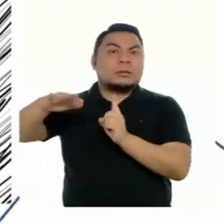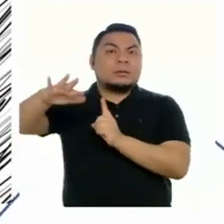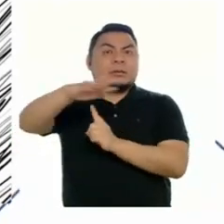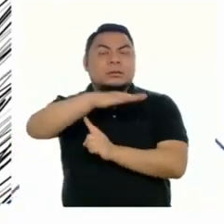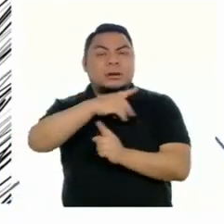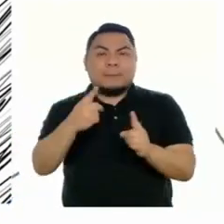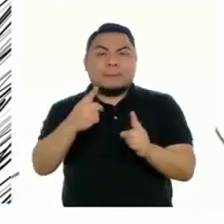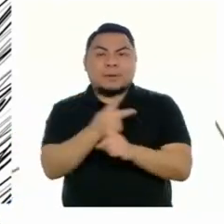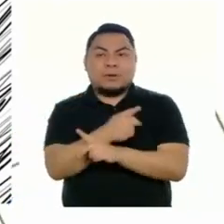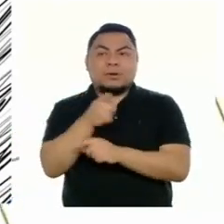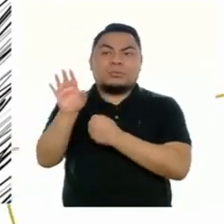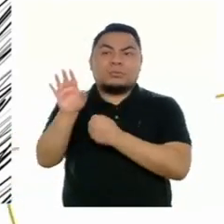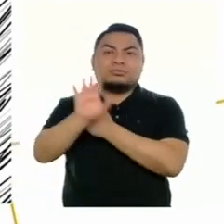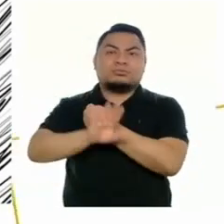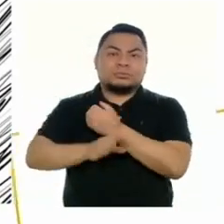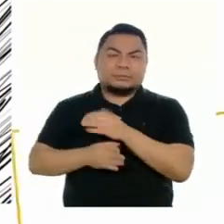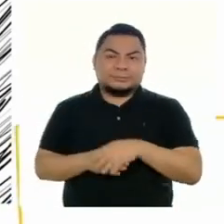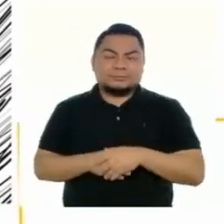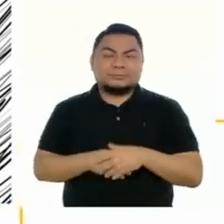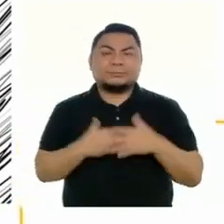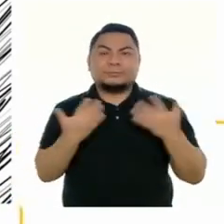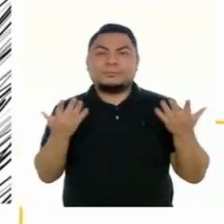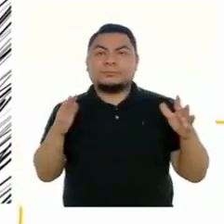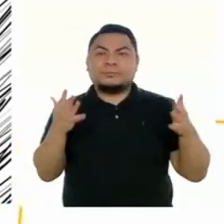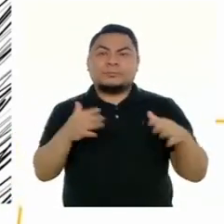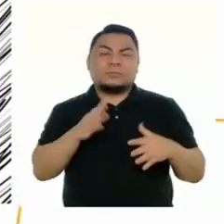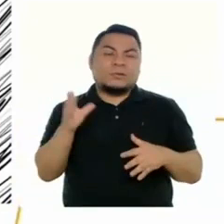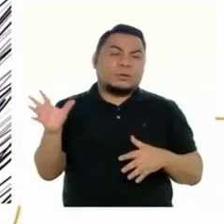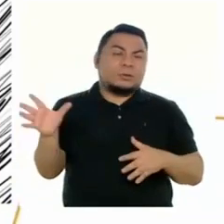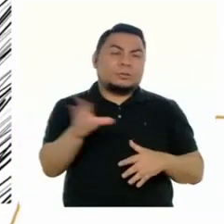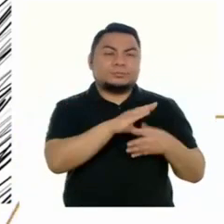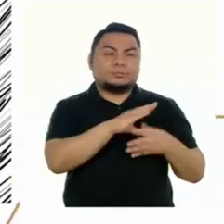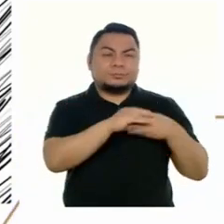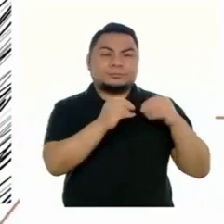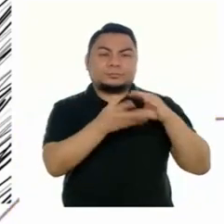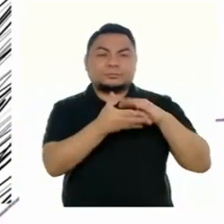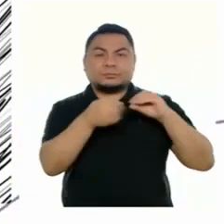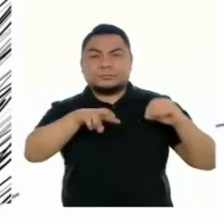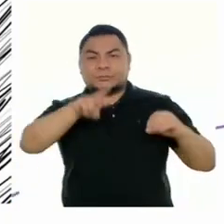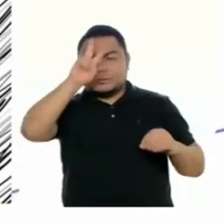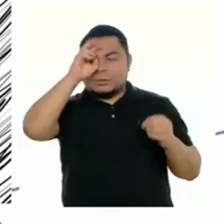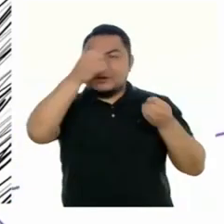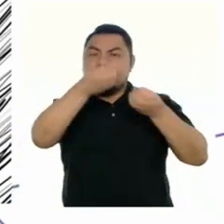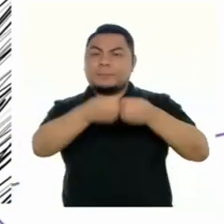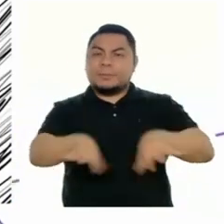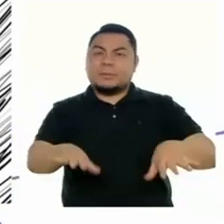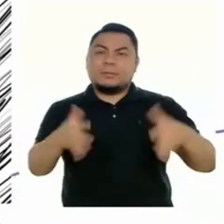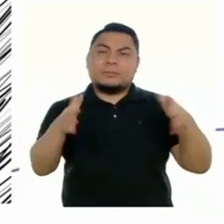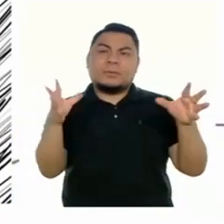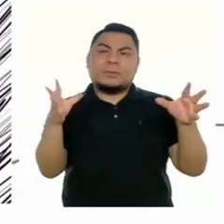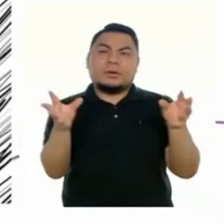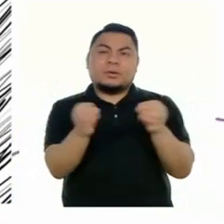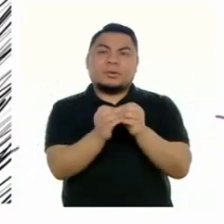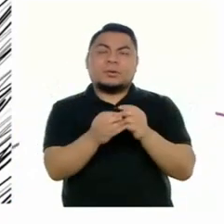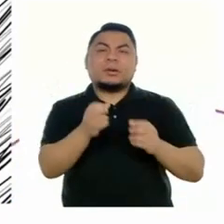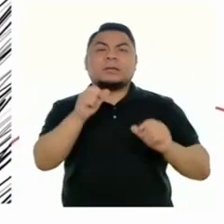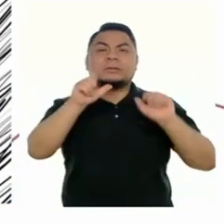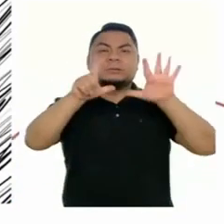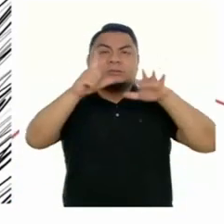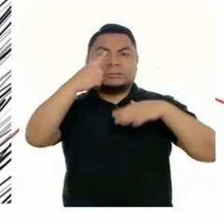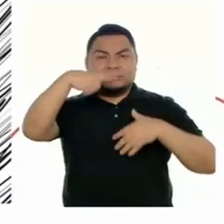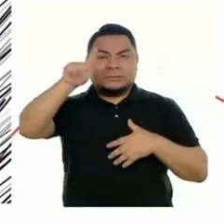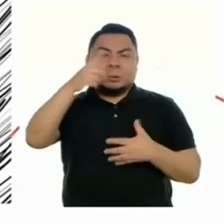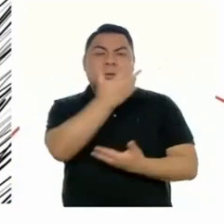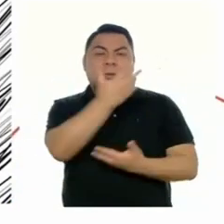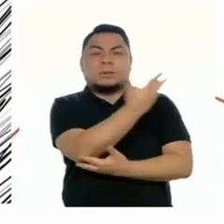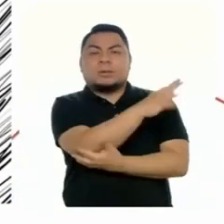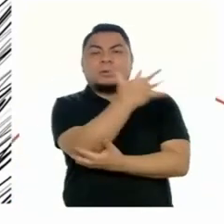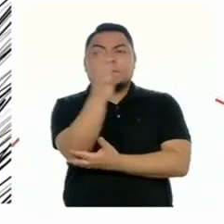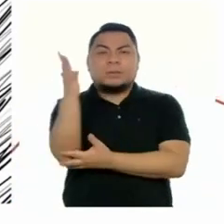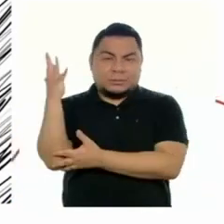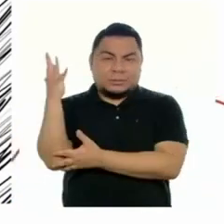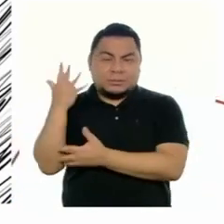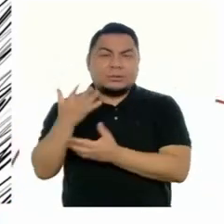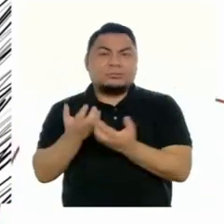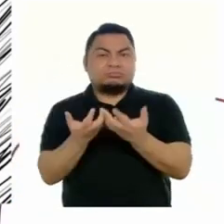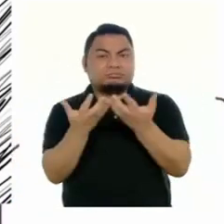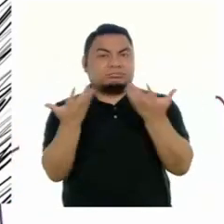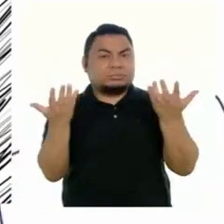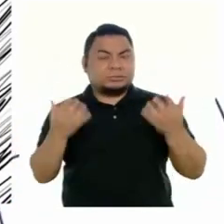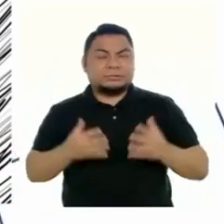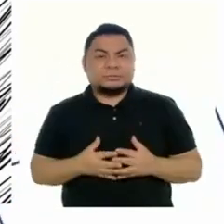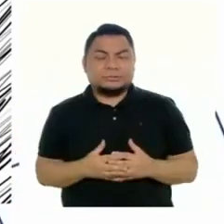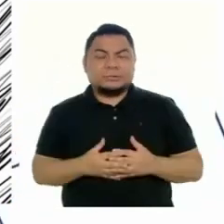climática. Se calcula que, en toda su historia, el Perú ha perdido un total de 7 millones de hectáreas de